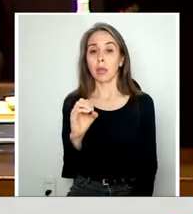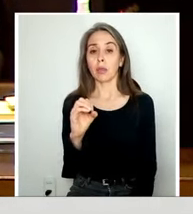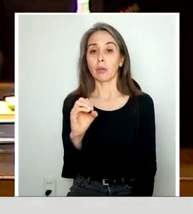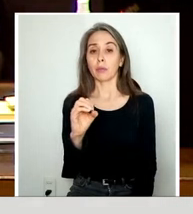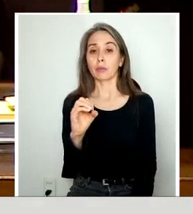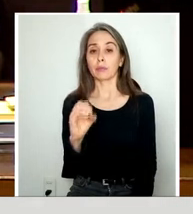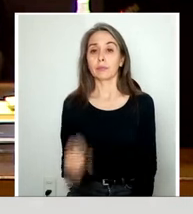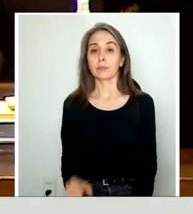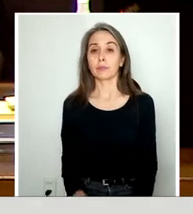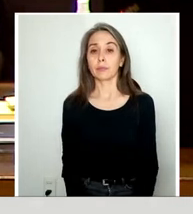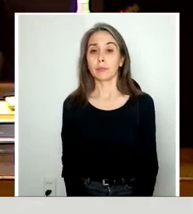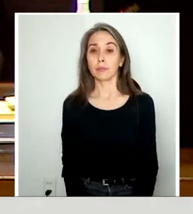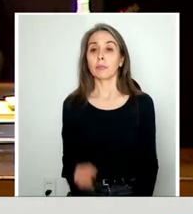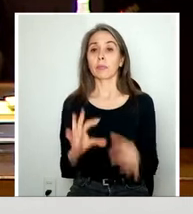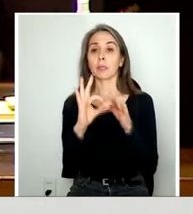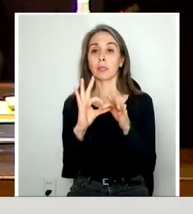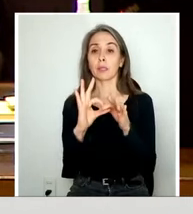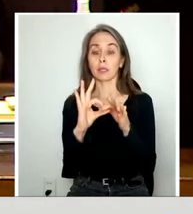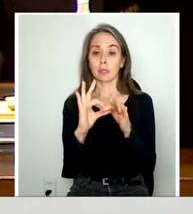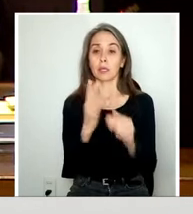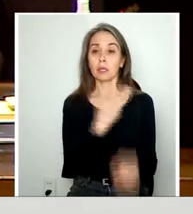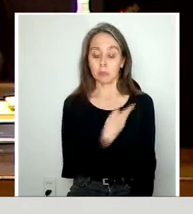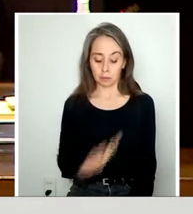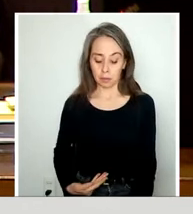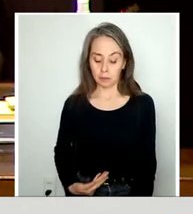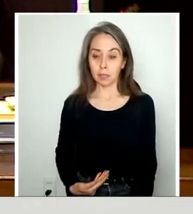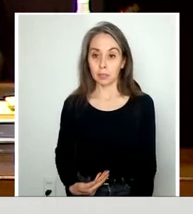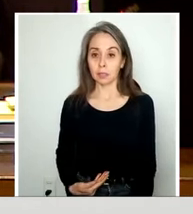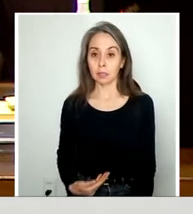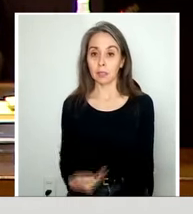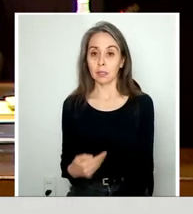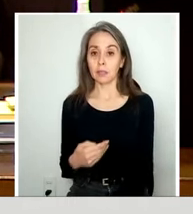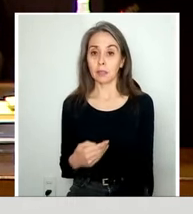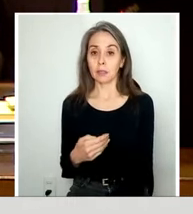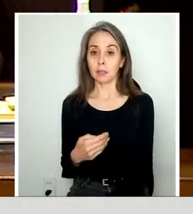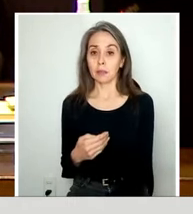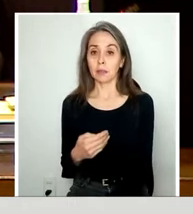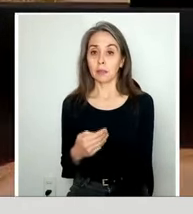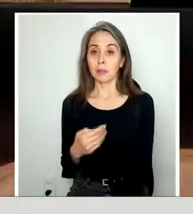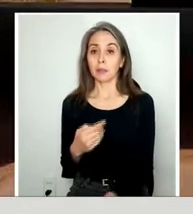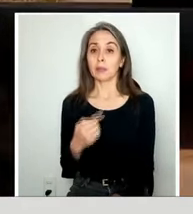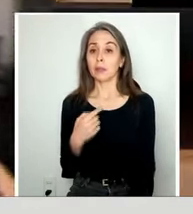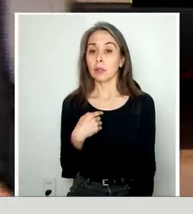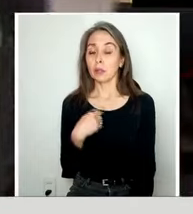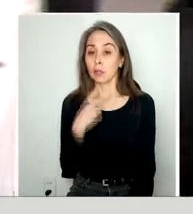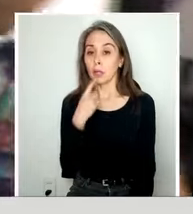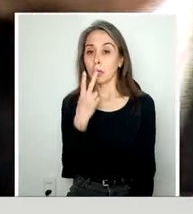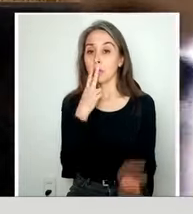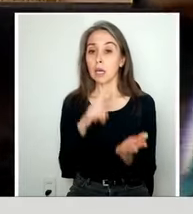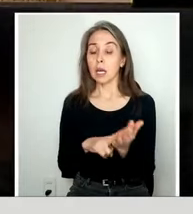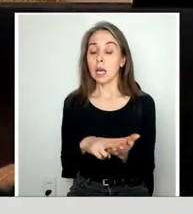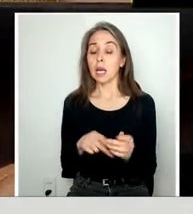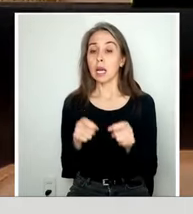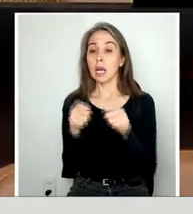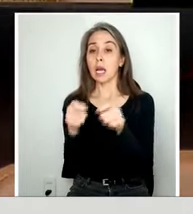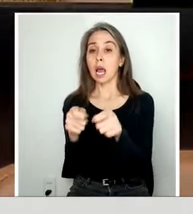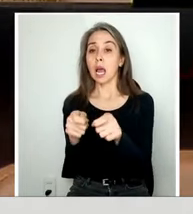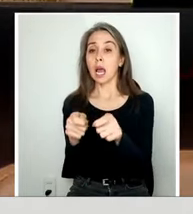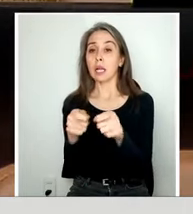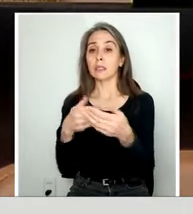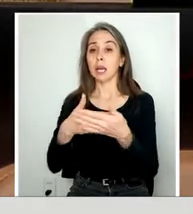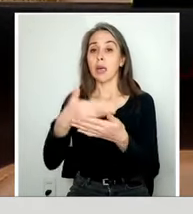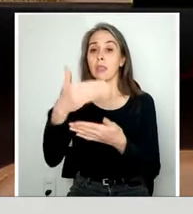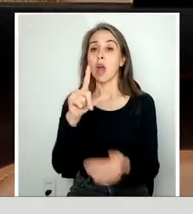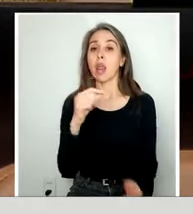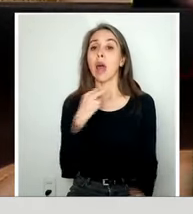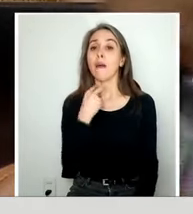Gracias presidente presidente me hago eco de una carta del diario La Voz de pucón de pucón